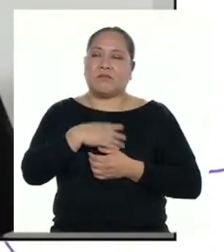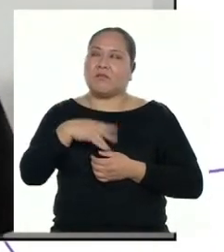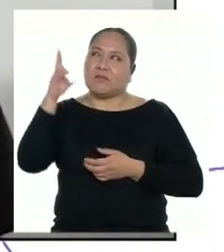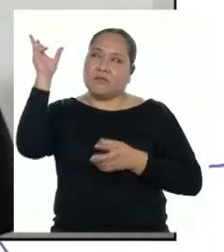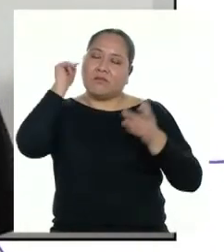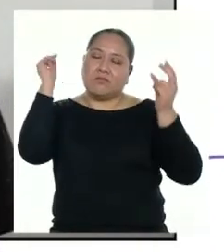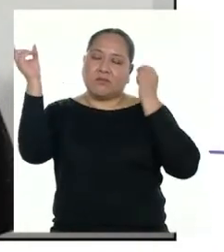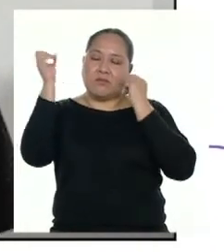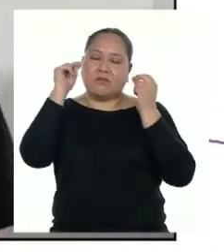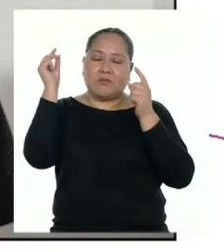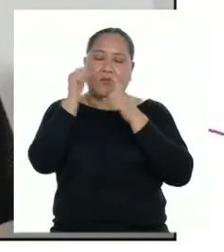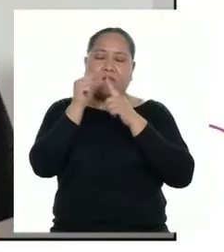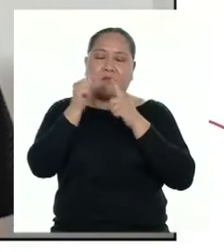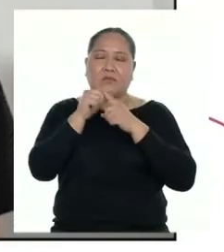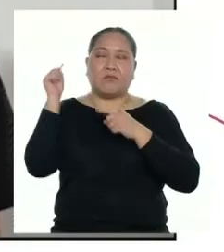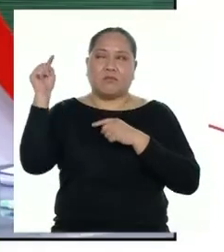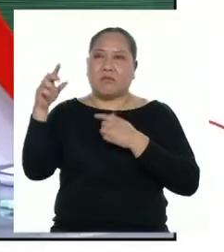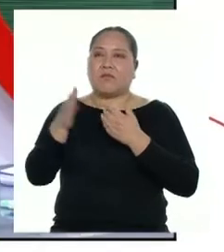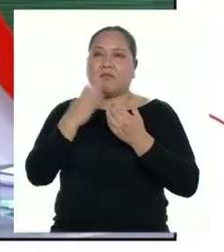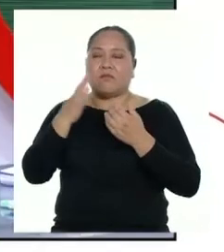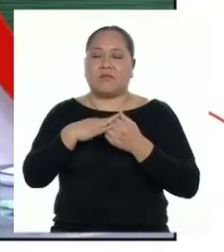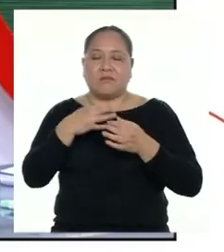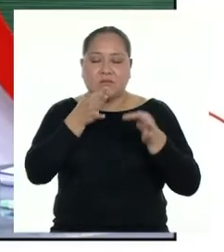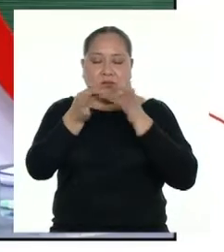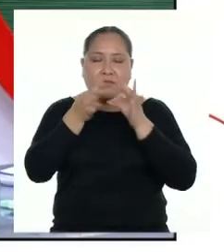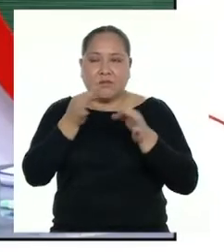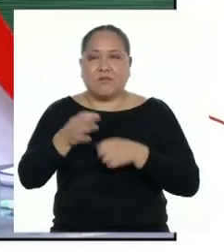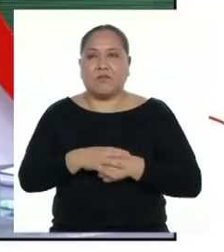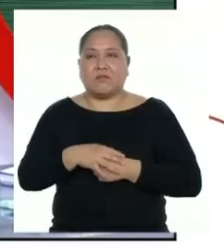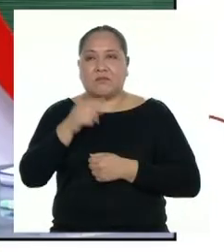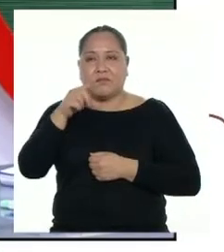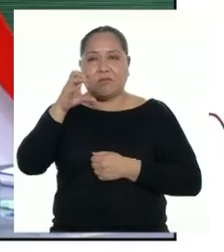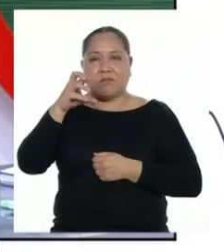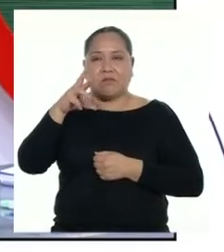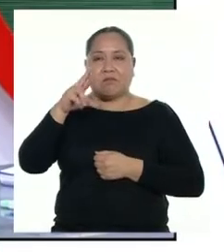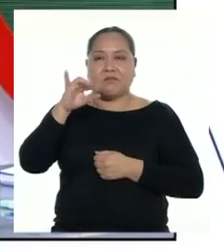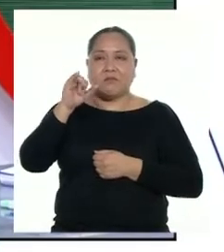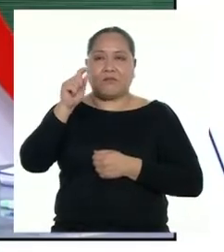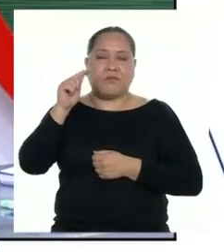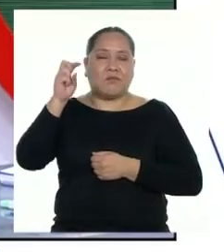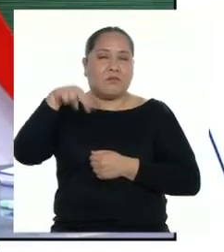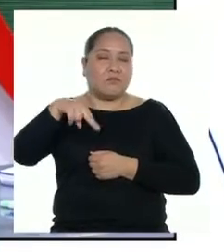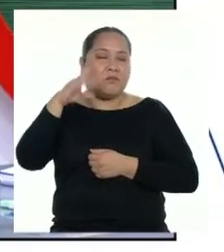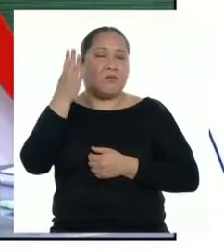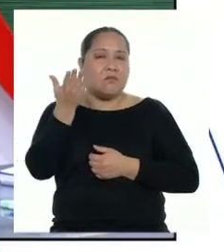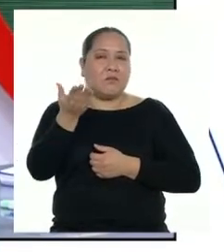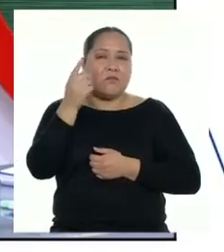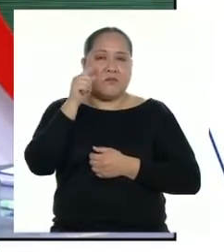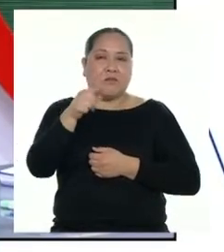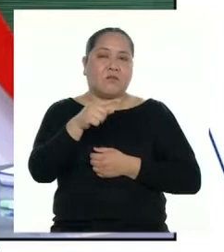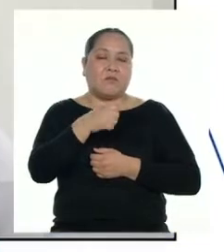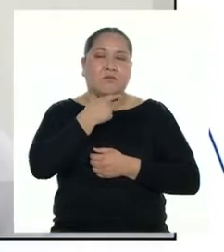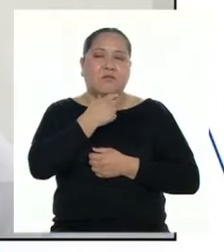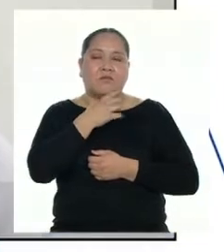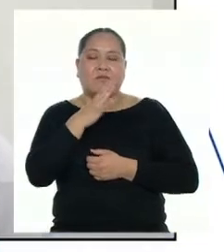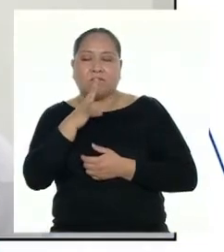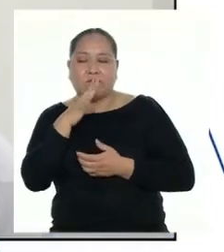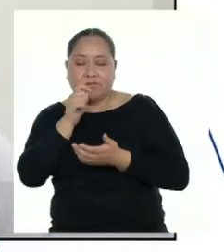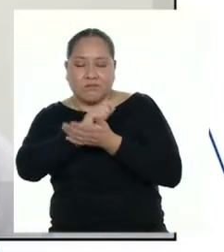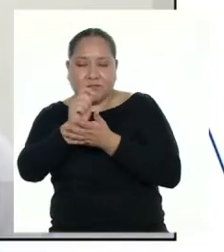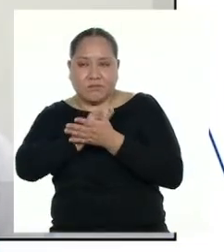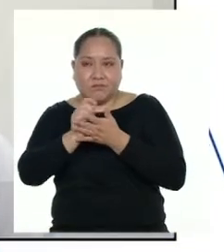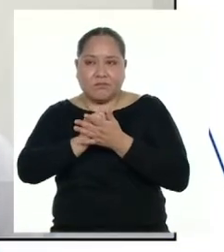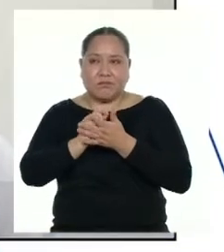palabras y se me hace más fácil expresarme. Cristian, ¿crees que tu habilidad para hablar o escribir influye en que te guste más? Sí,